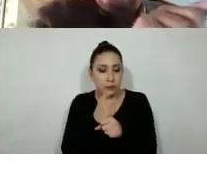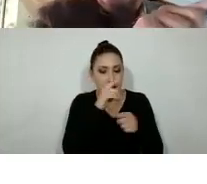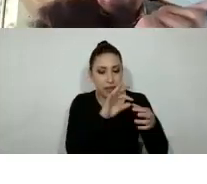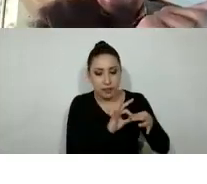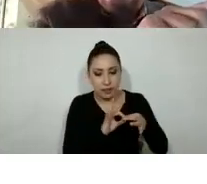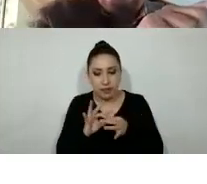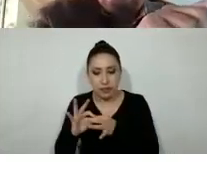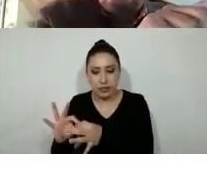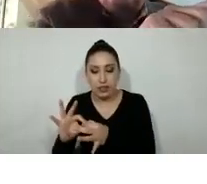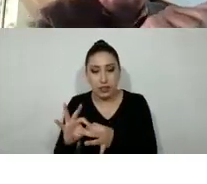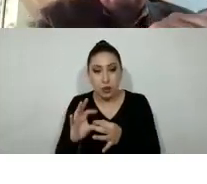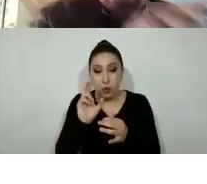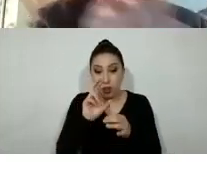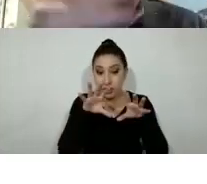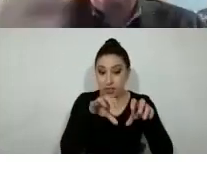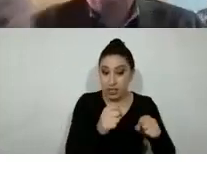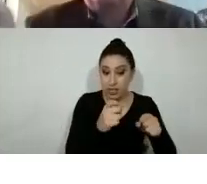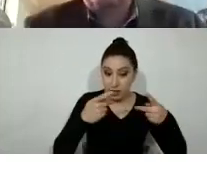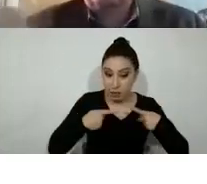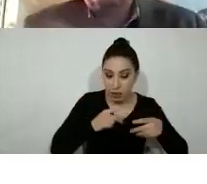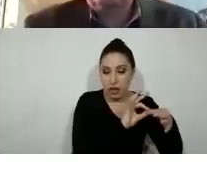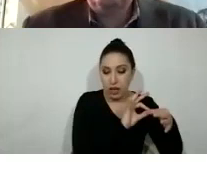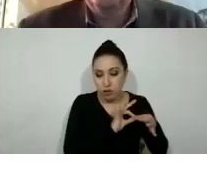ese momento de la detención